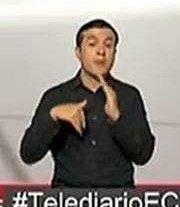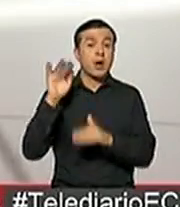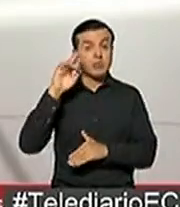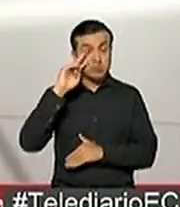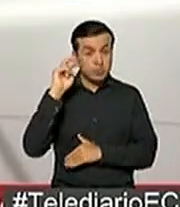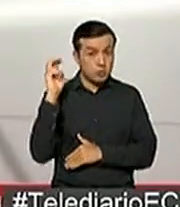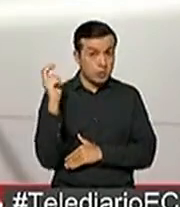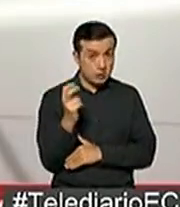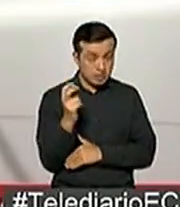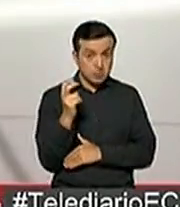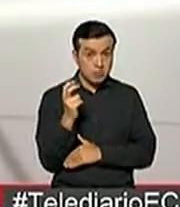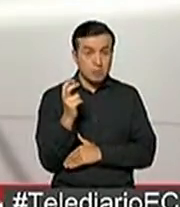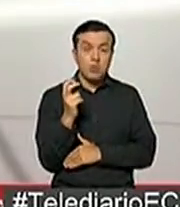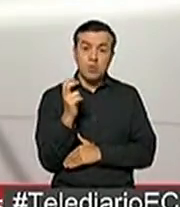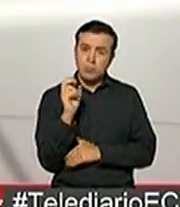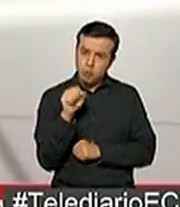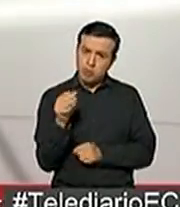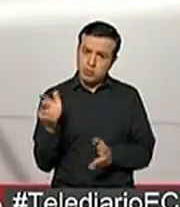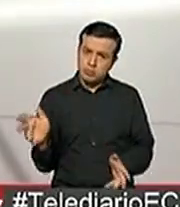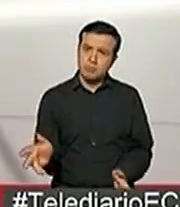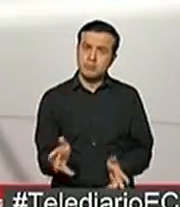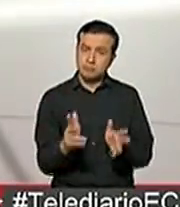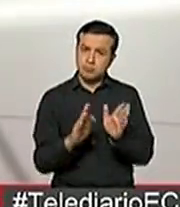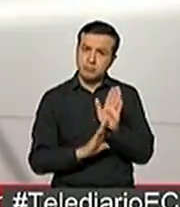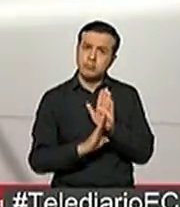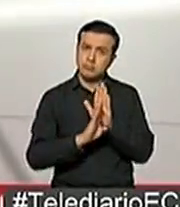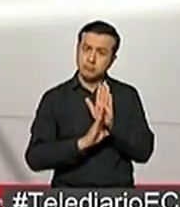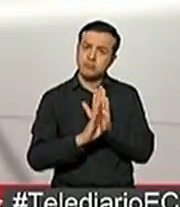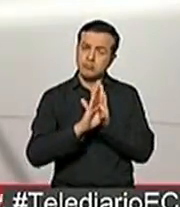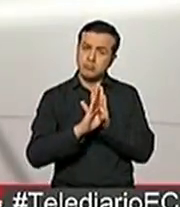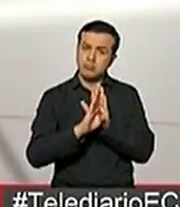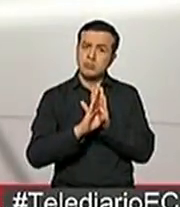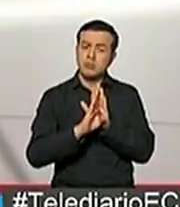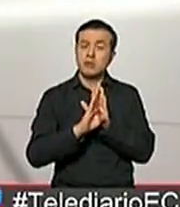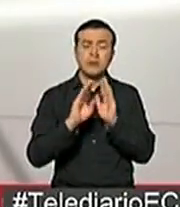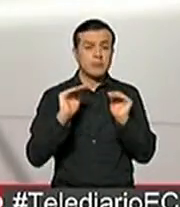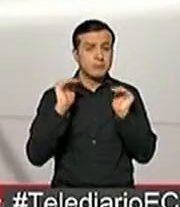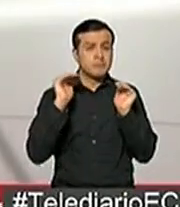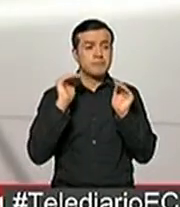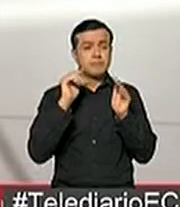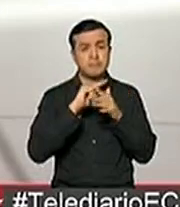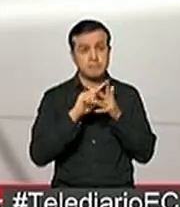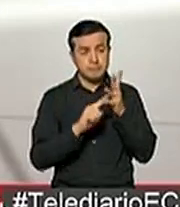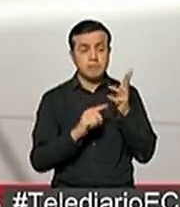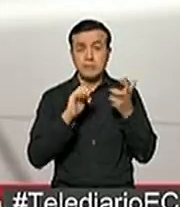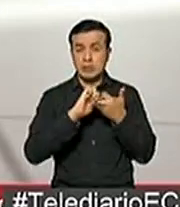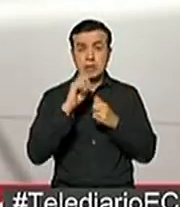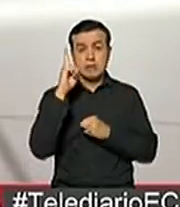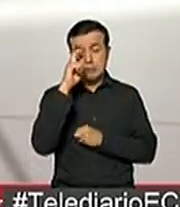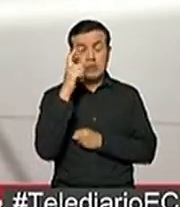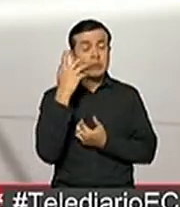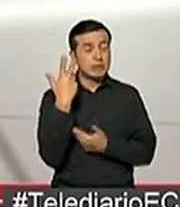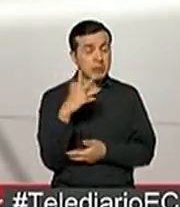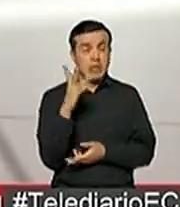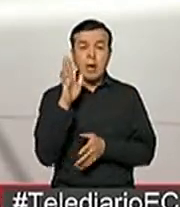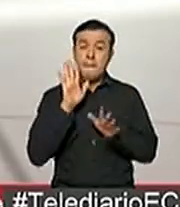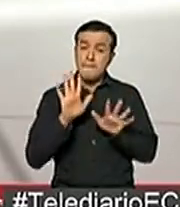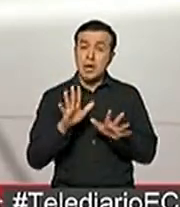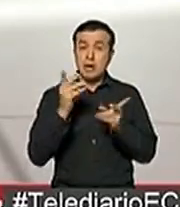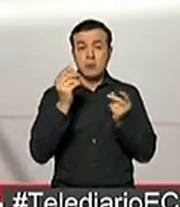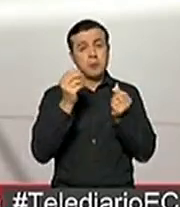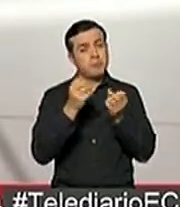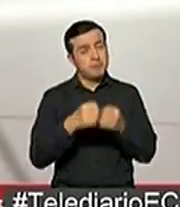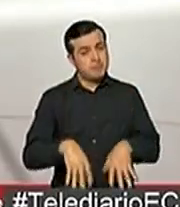puedan y alcanzar un mayor desarrollo y sobreponerse ante las pérdidas que ya se presentaron con la paralización